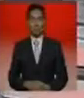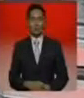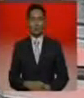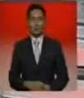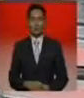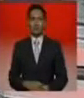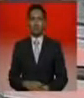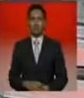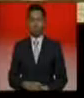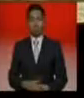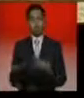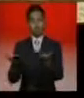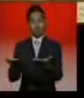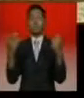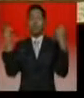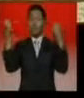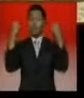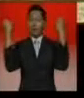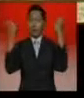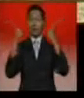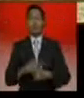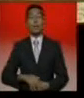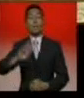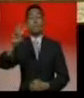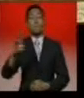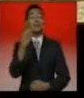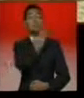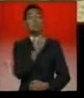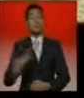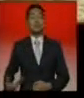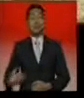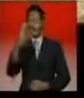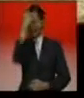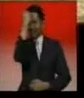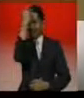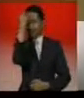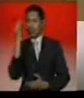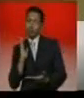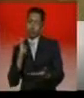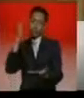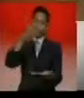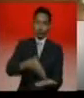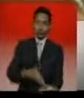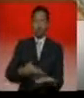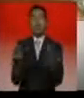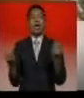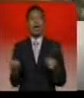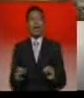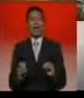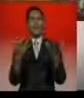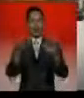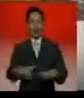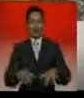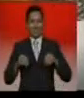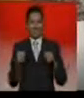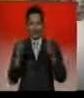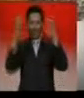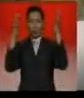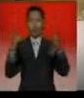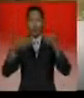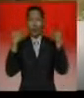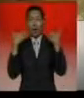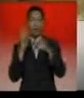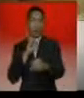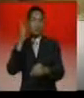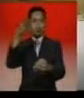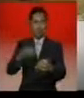y en torno a las festividades el vicepresidente jorge glass acudió a varios eventos en guayaquil y asistió a la firma del convenio